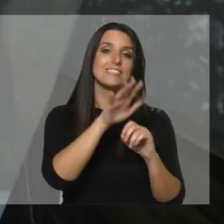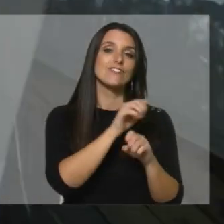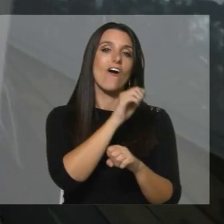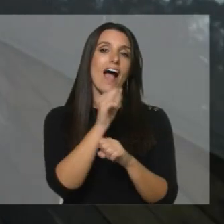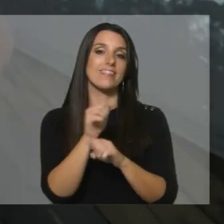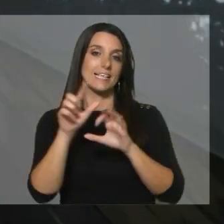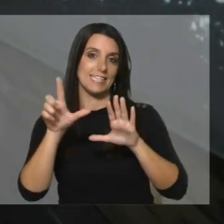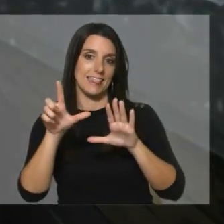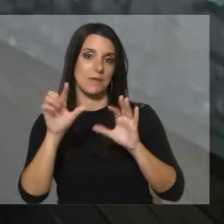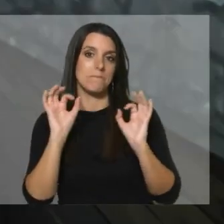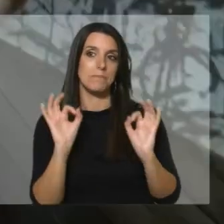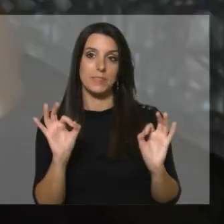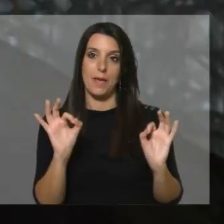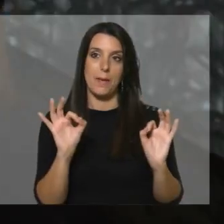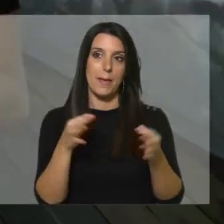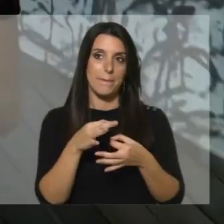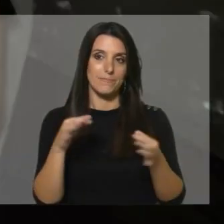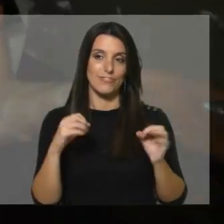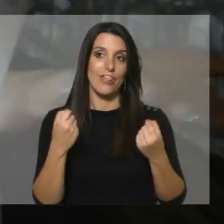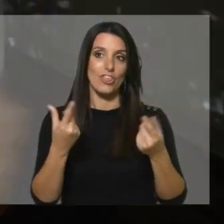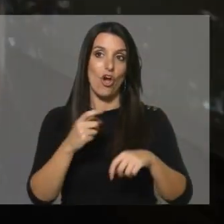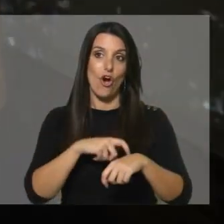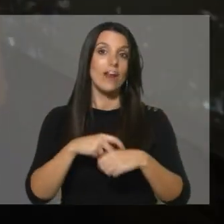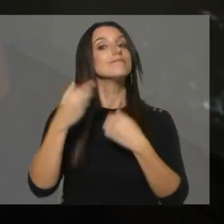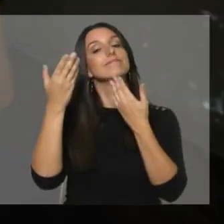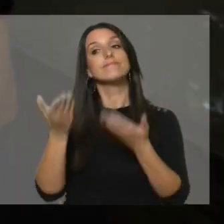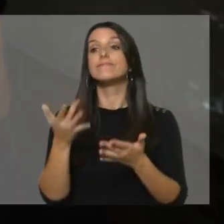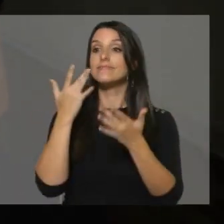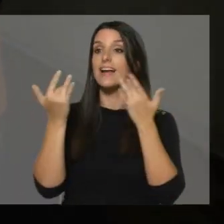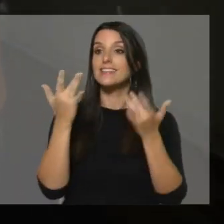19. Buenísimo. Ahí entonces, dados los horarios por la propia artista, miren qué lujo.